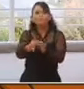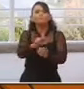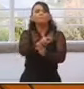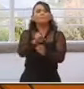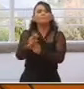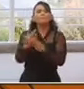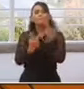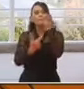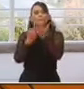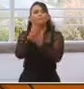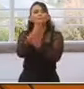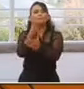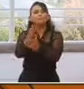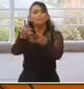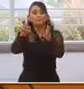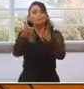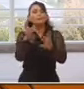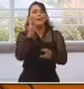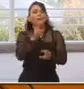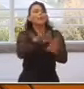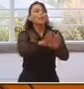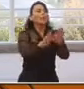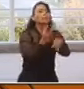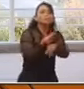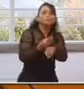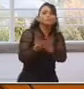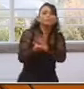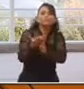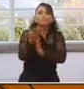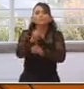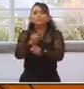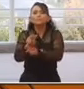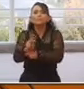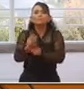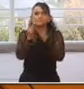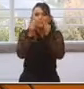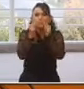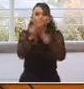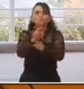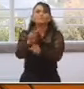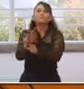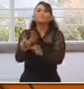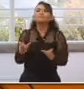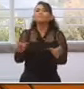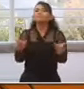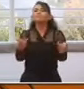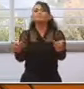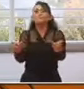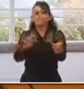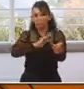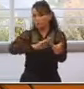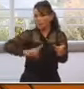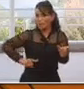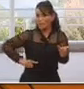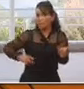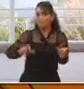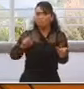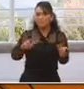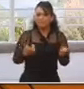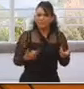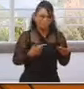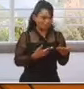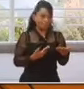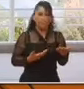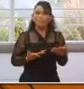en materia de obra pública con el objeto de inspeccionar, supervisar y vigilar la ejecución de las obras públicas municipales. También resulta